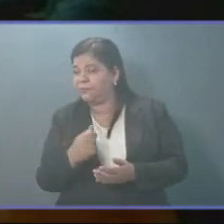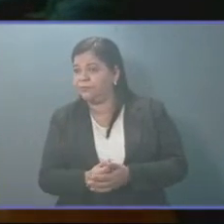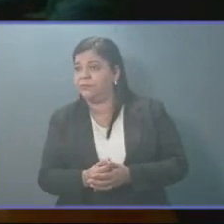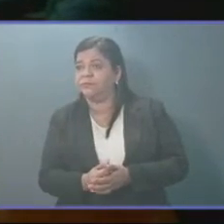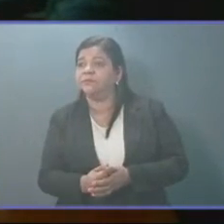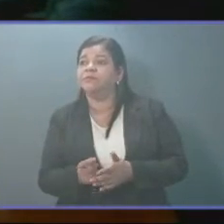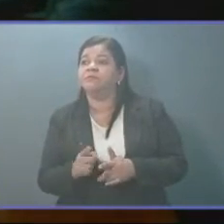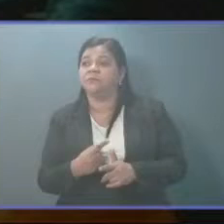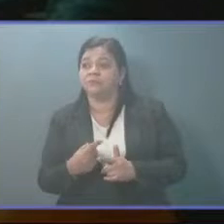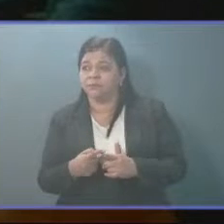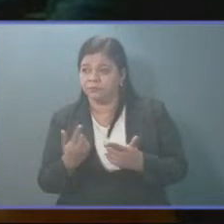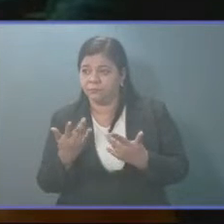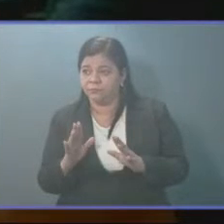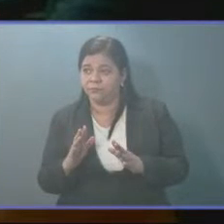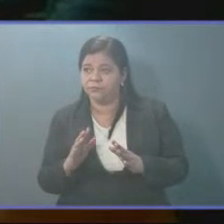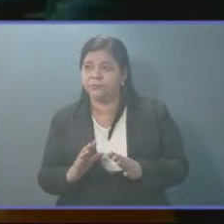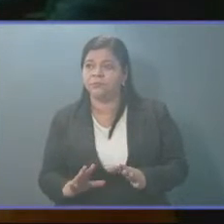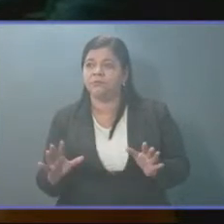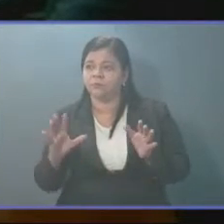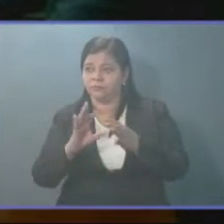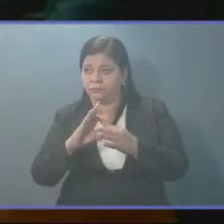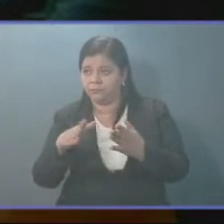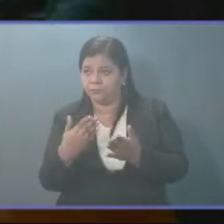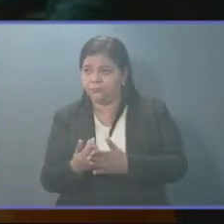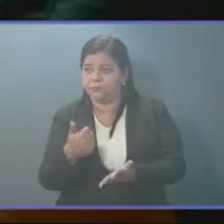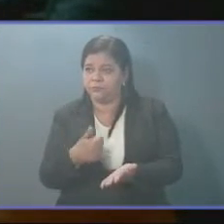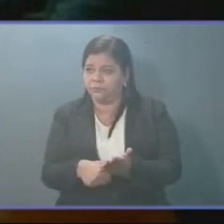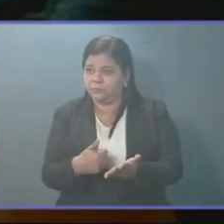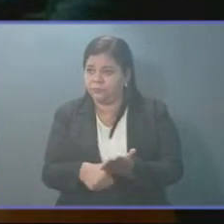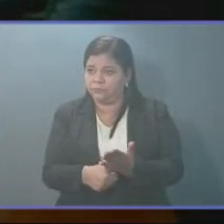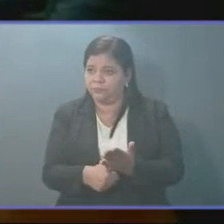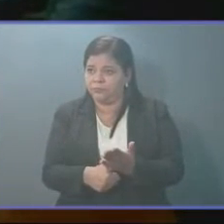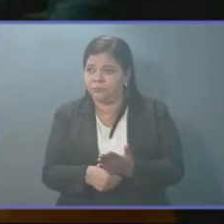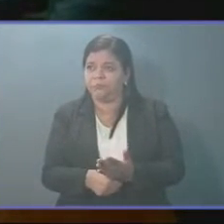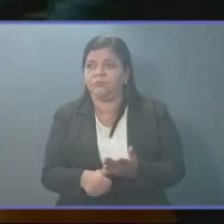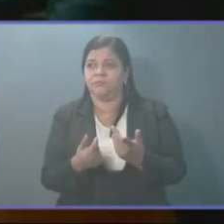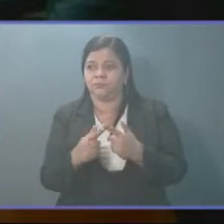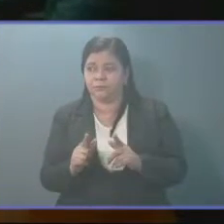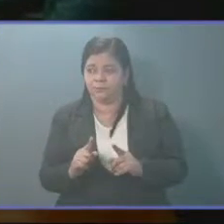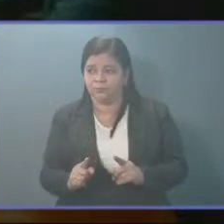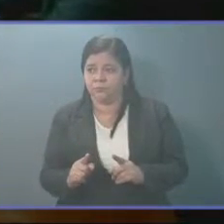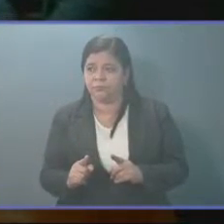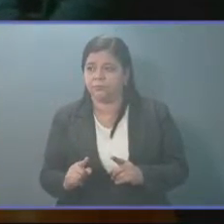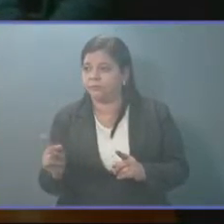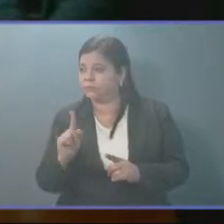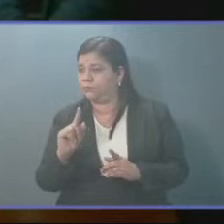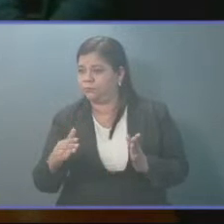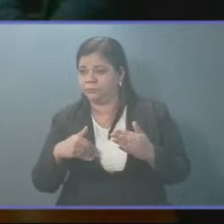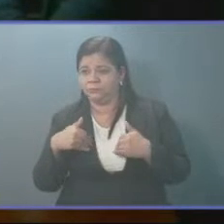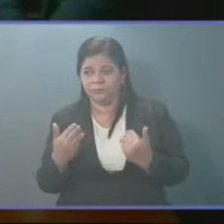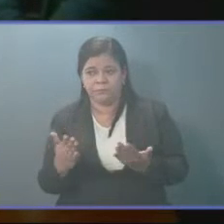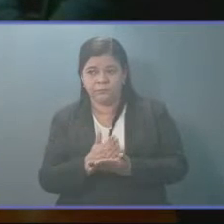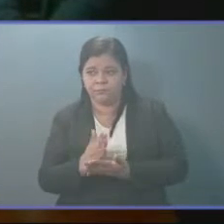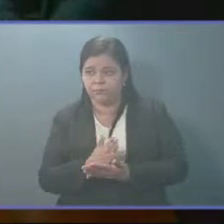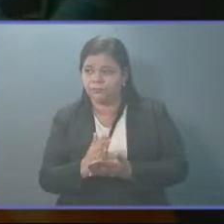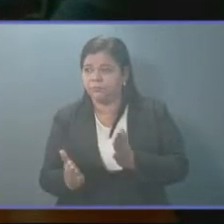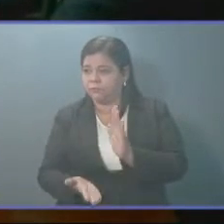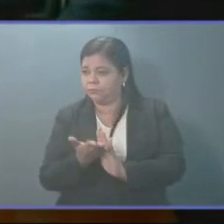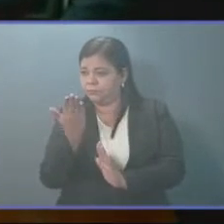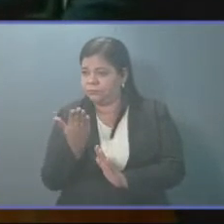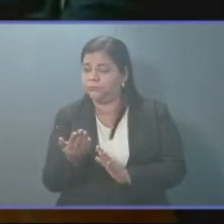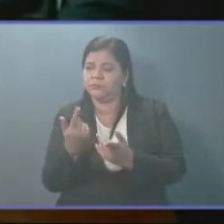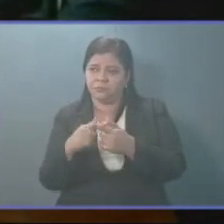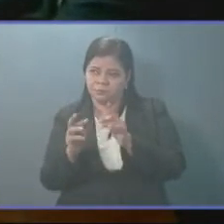para ir y demandar necesita pagar un abogado. Si es que no está sindicalizado, si no lo puede hacer por medio